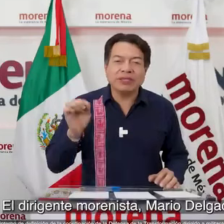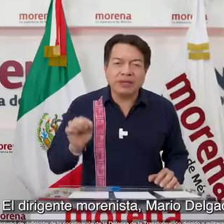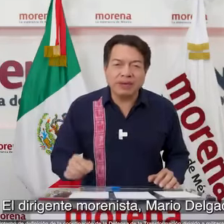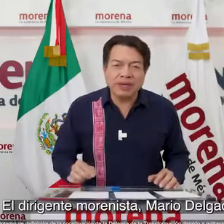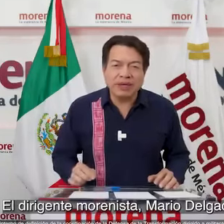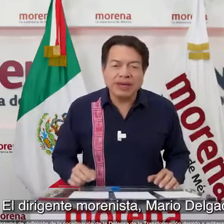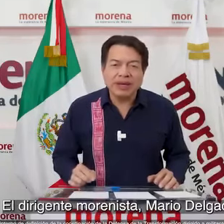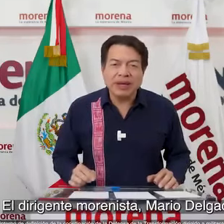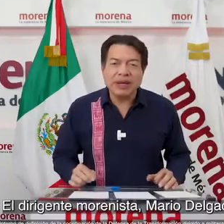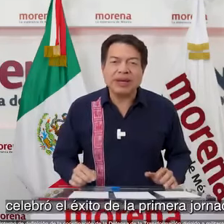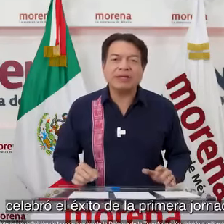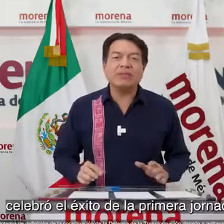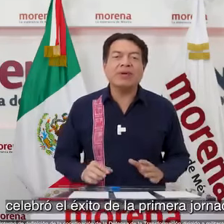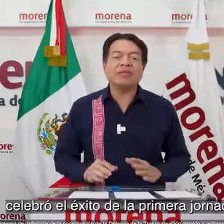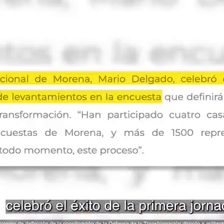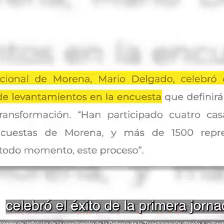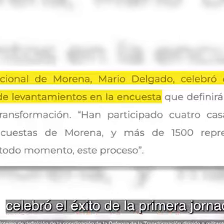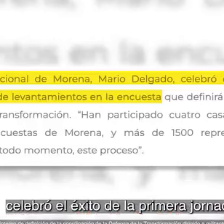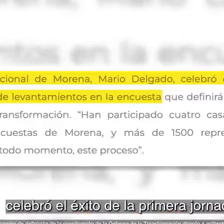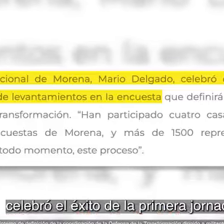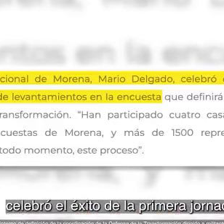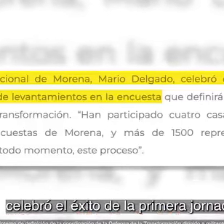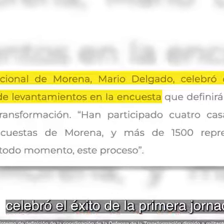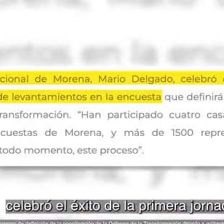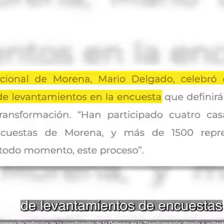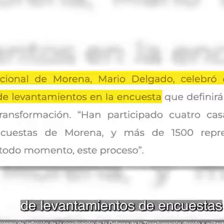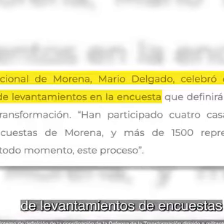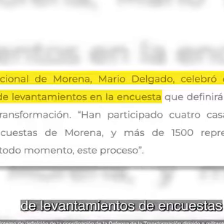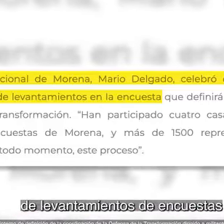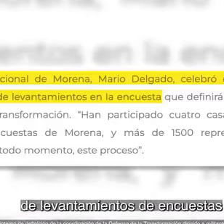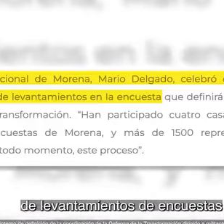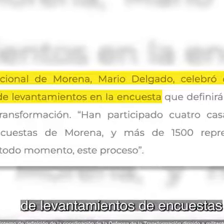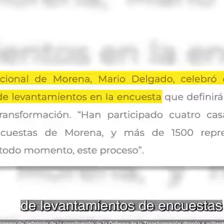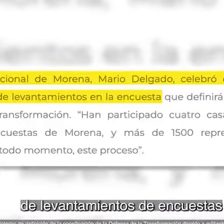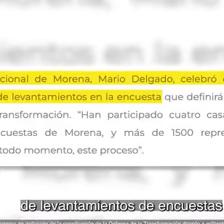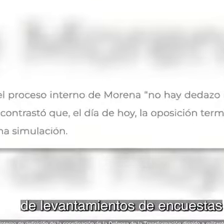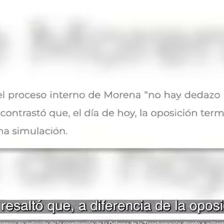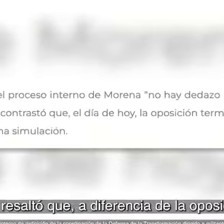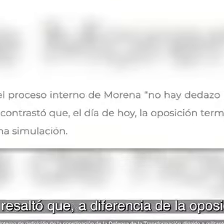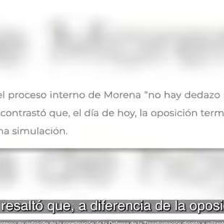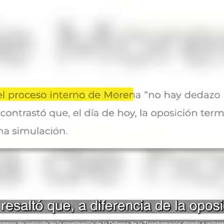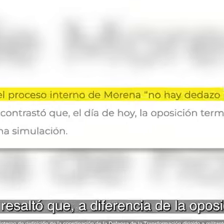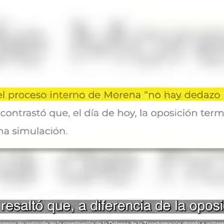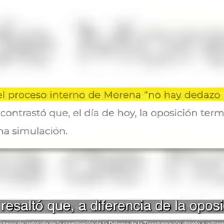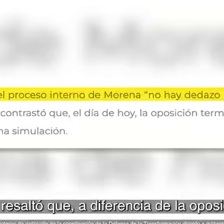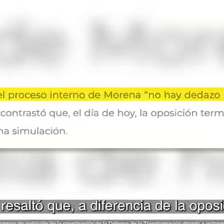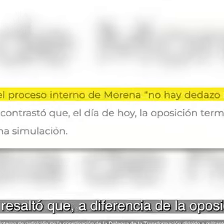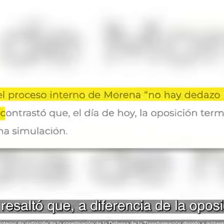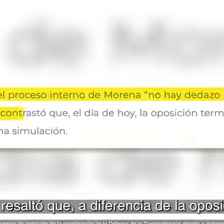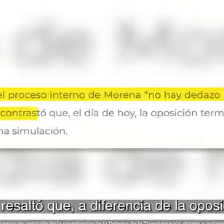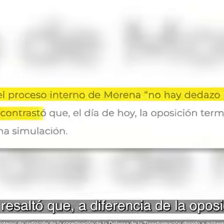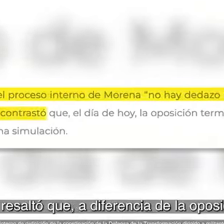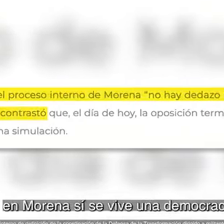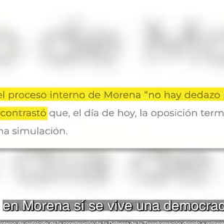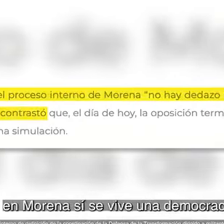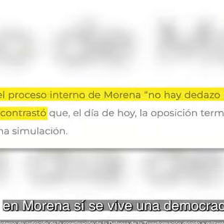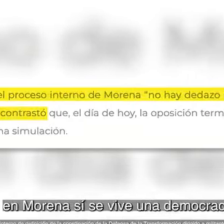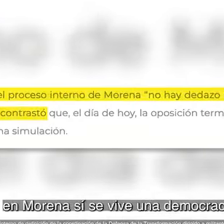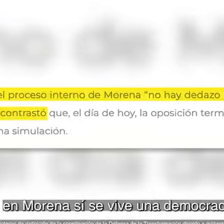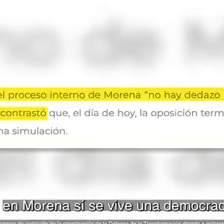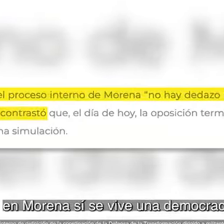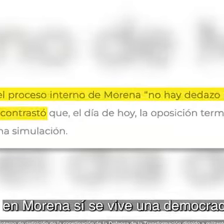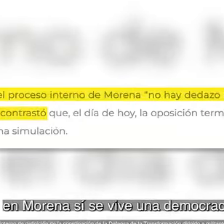dirigente morenista Mario Delgado celebró el éxito de la primera jornada de levantamientos de encuestas y resaltó que a diferencia de la oposición en